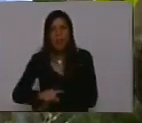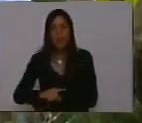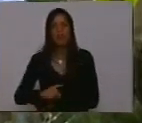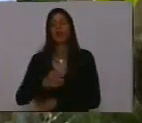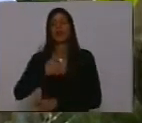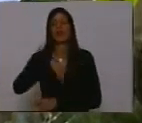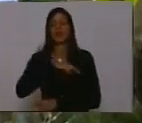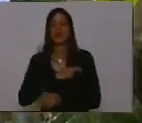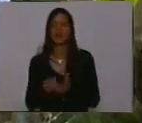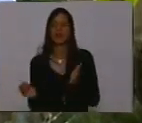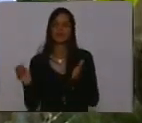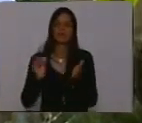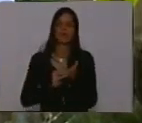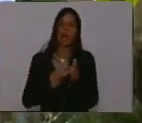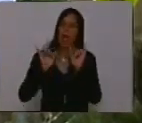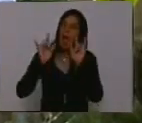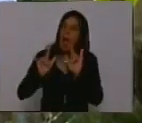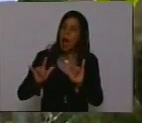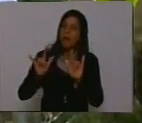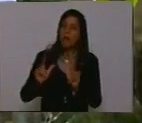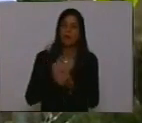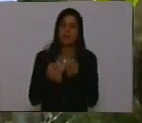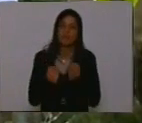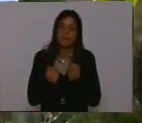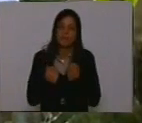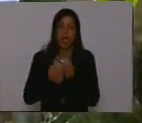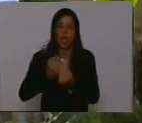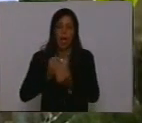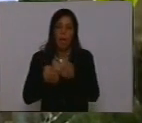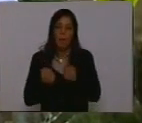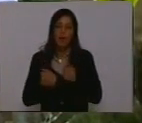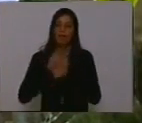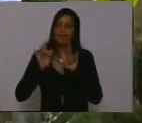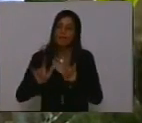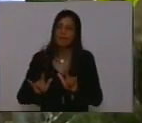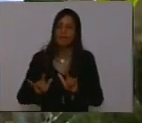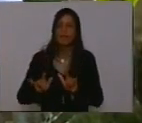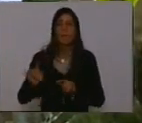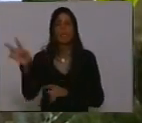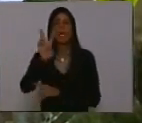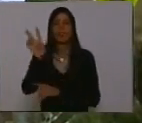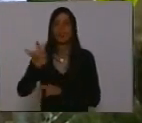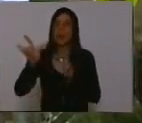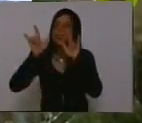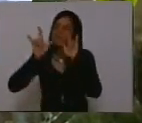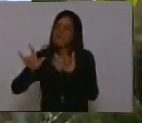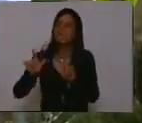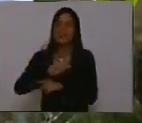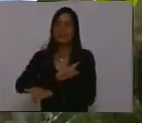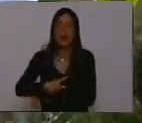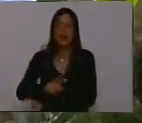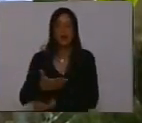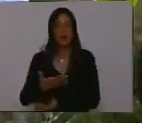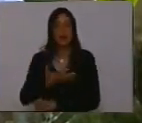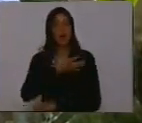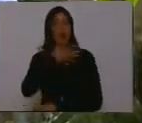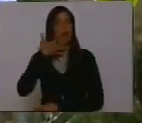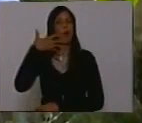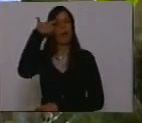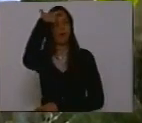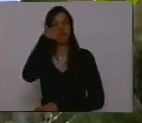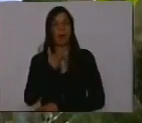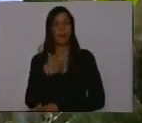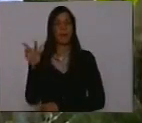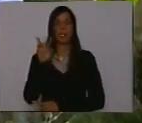seguir ratificando nuestro amor. El amor por nuestro país, el orgullo de ser